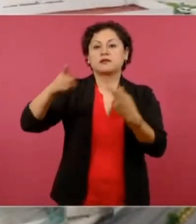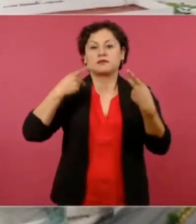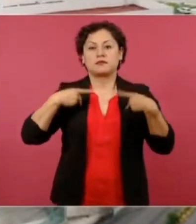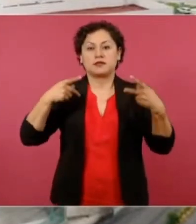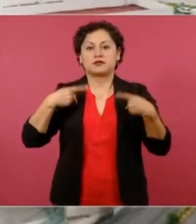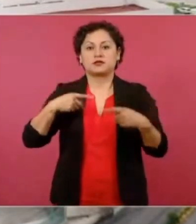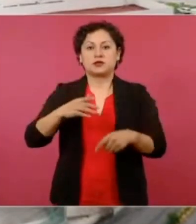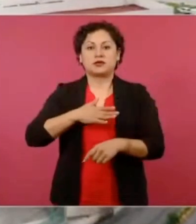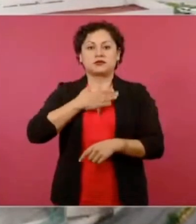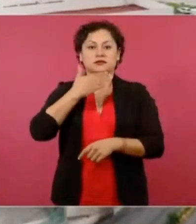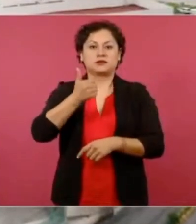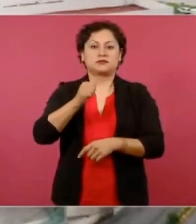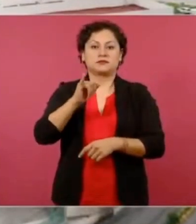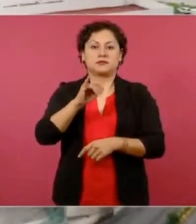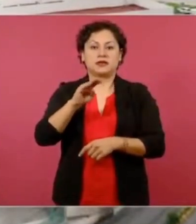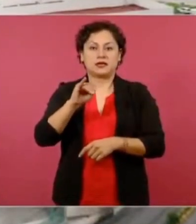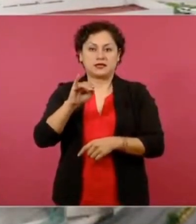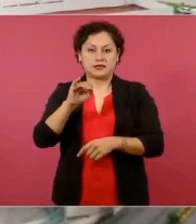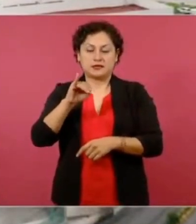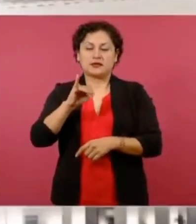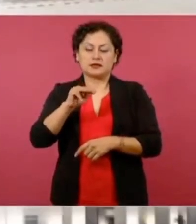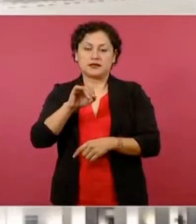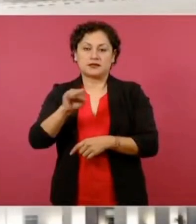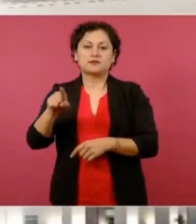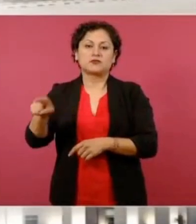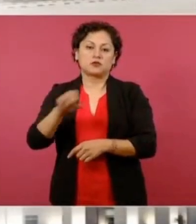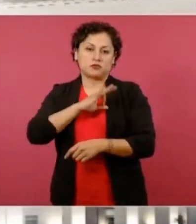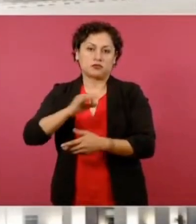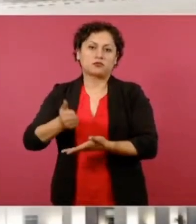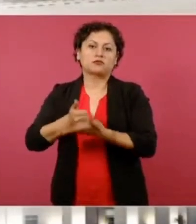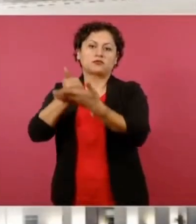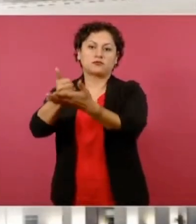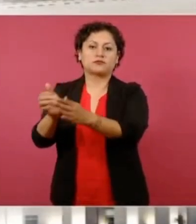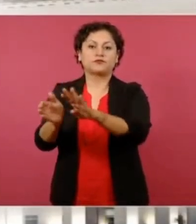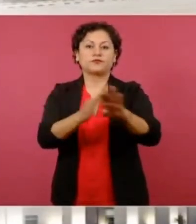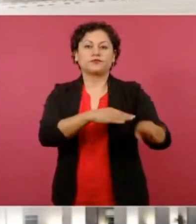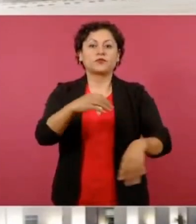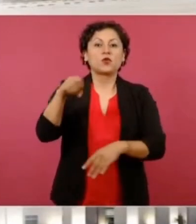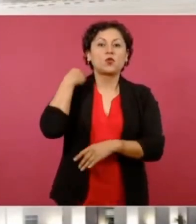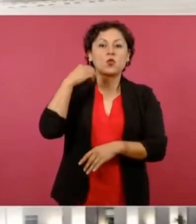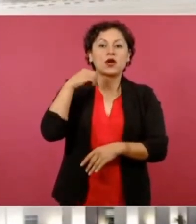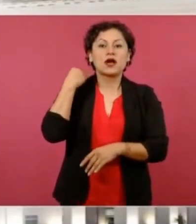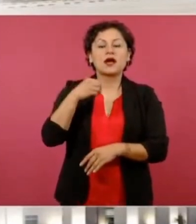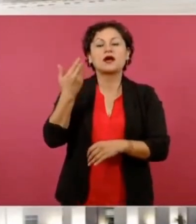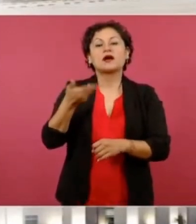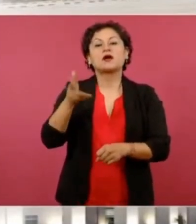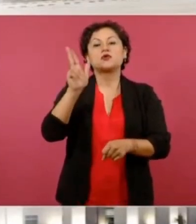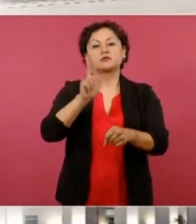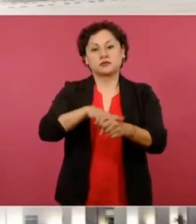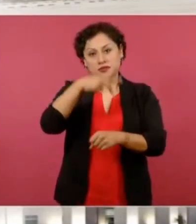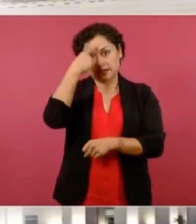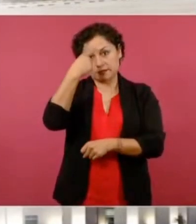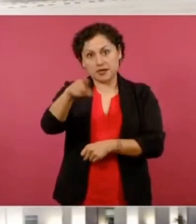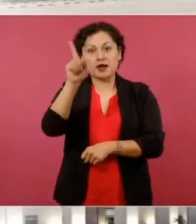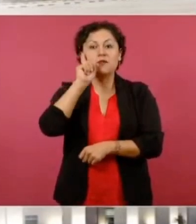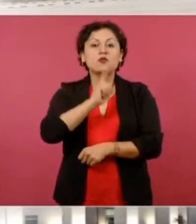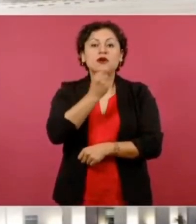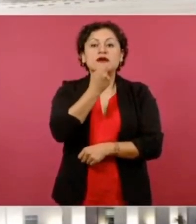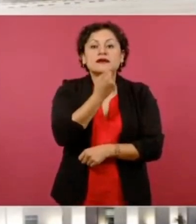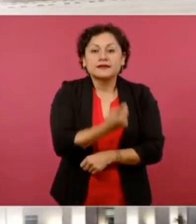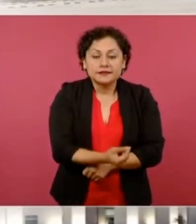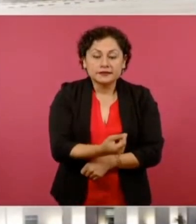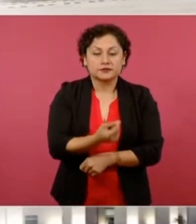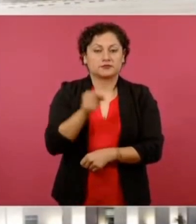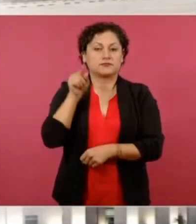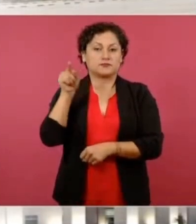Bienestar allá en Nayarit. En Oaxaca está el Hospital General de la Mujer y el Niño Oaxaqueño, un gran hospital para la atención de